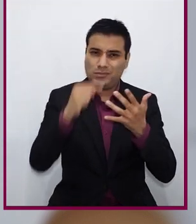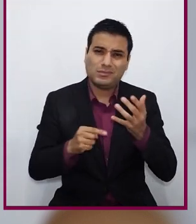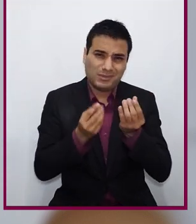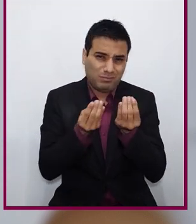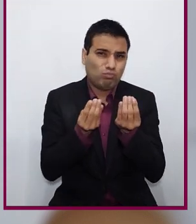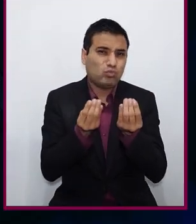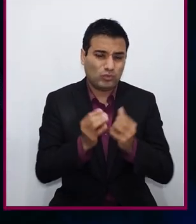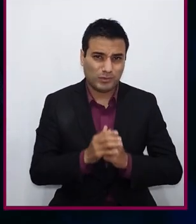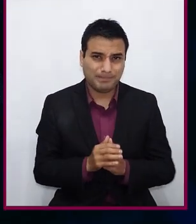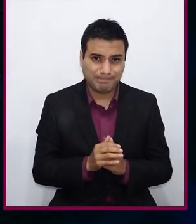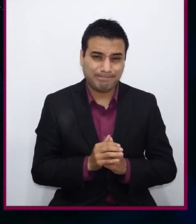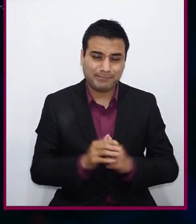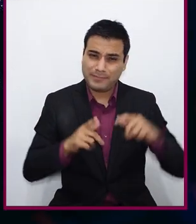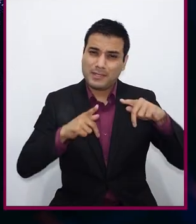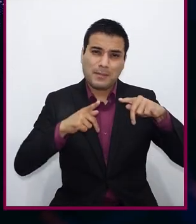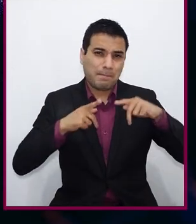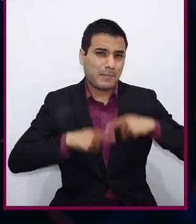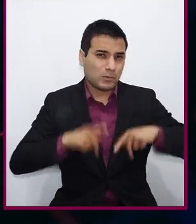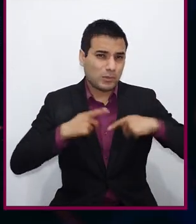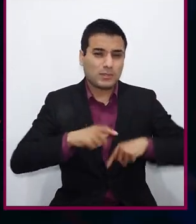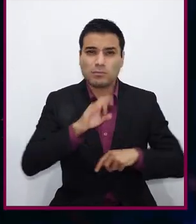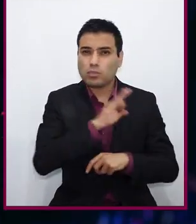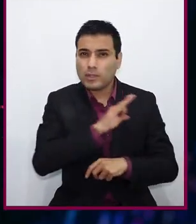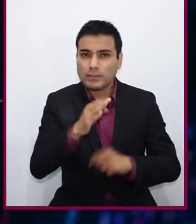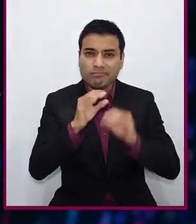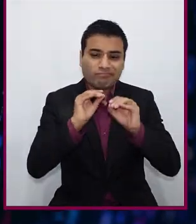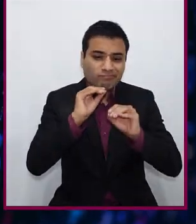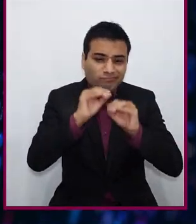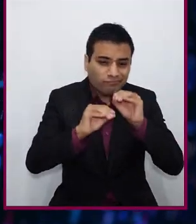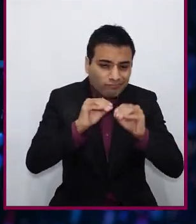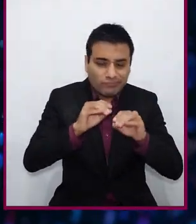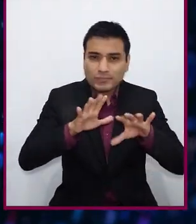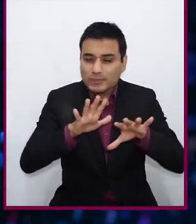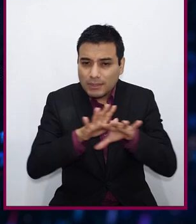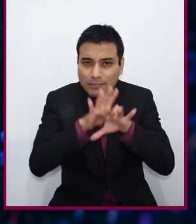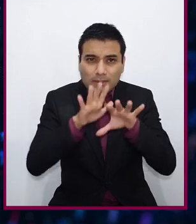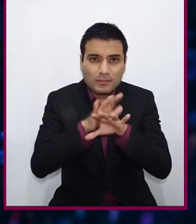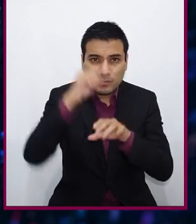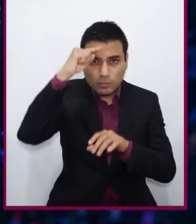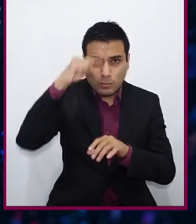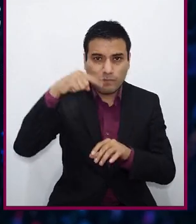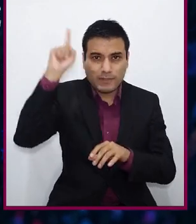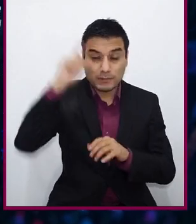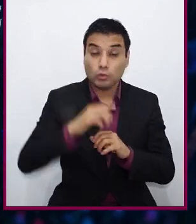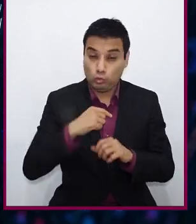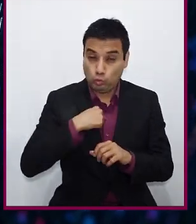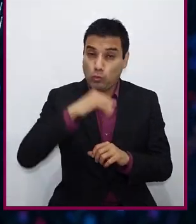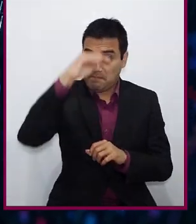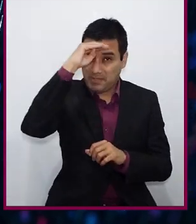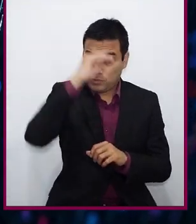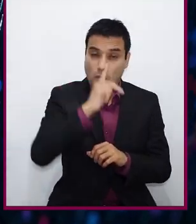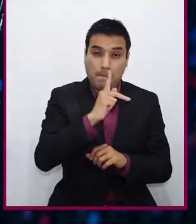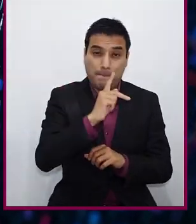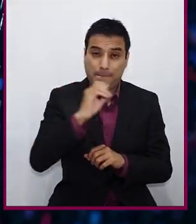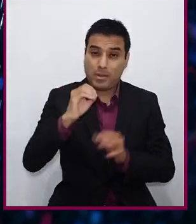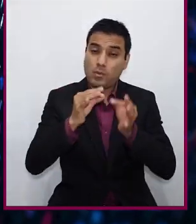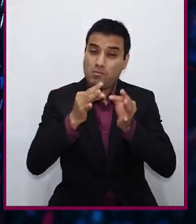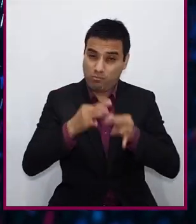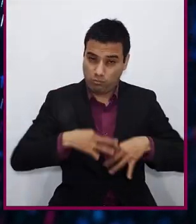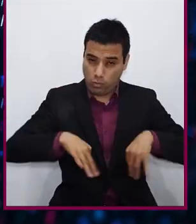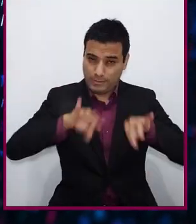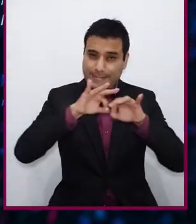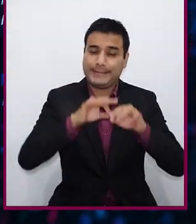yo yo creo que va a seguir siendo relevante córdoba de esto es que desde los 70 60